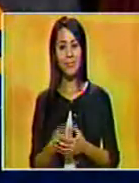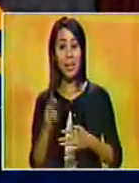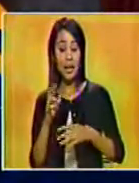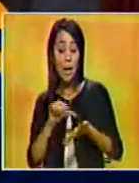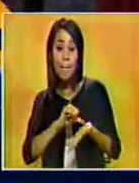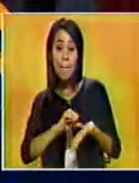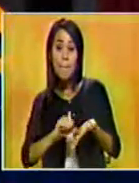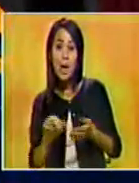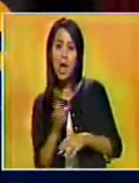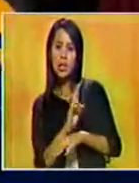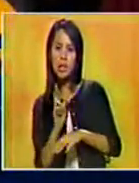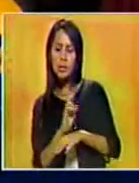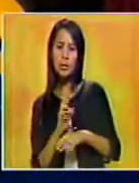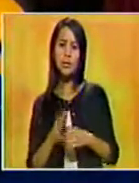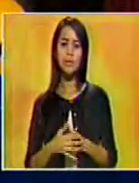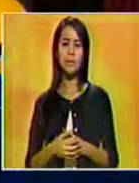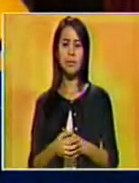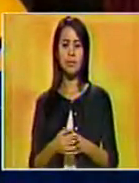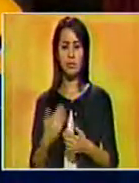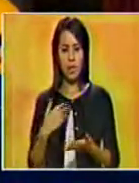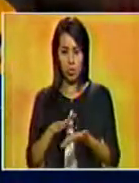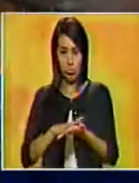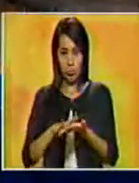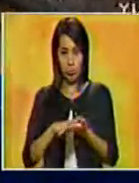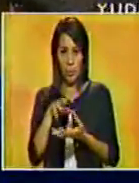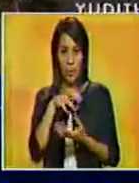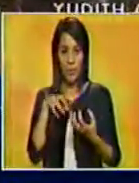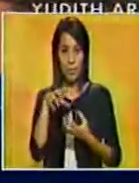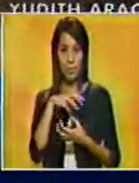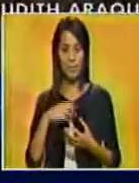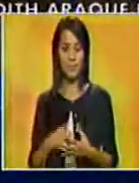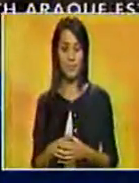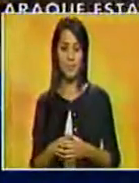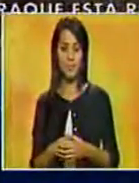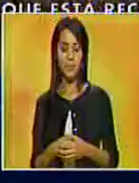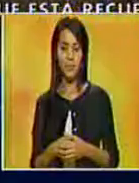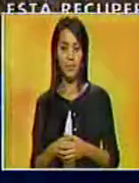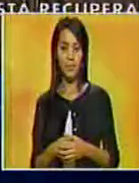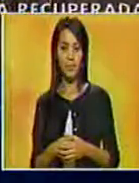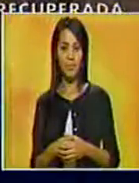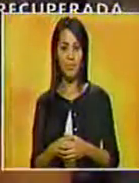rápida, expedita, ya tiene su problema resuelto.